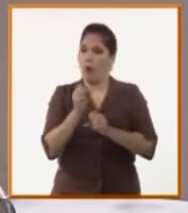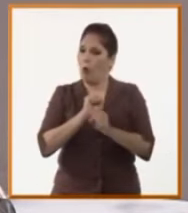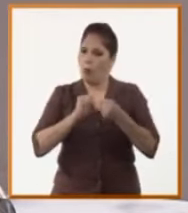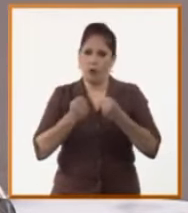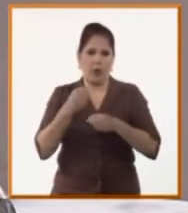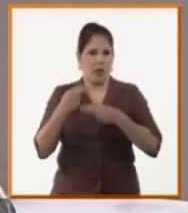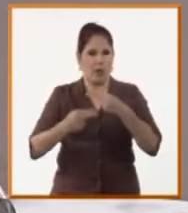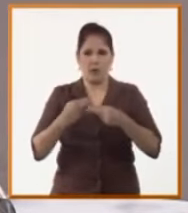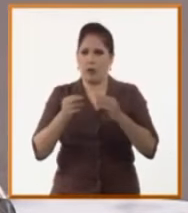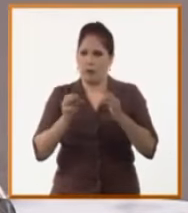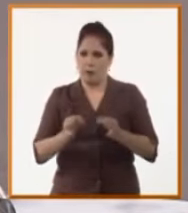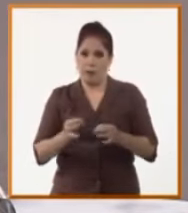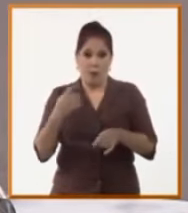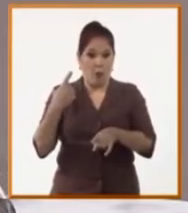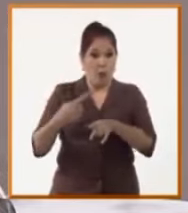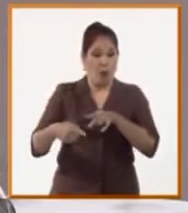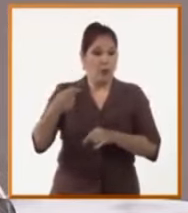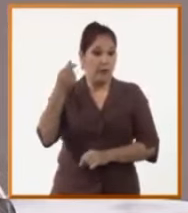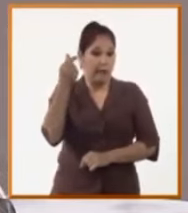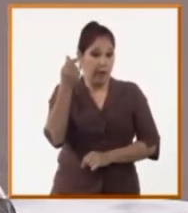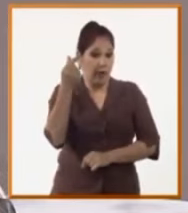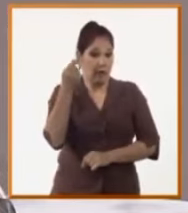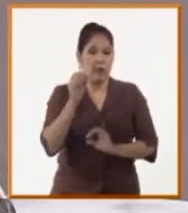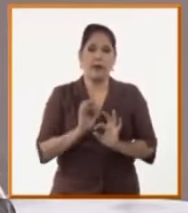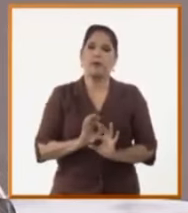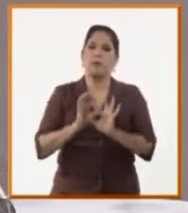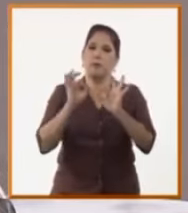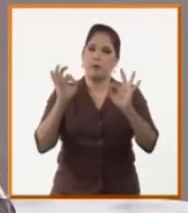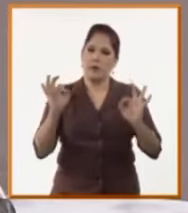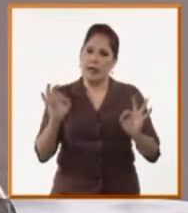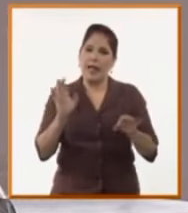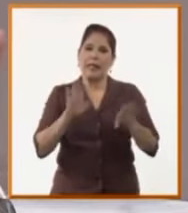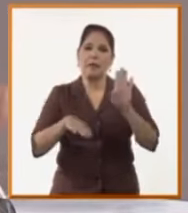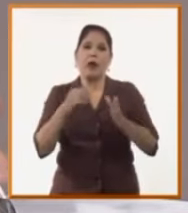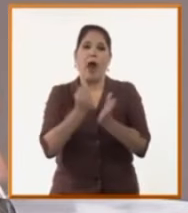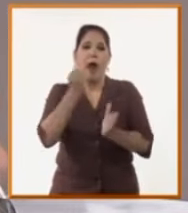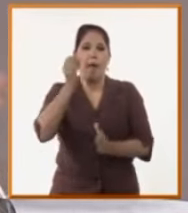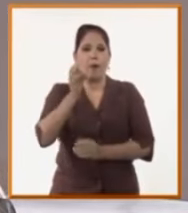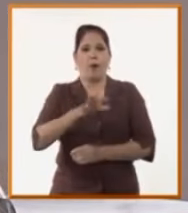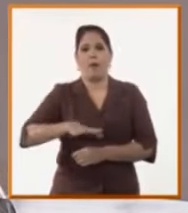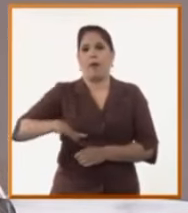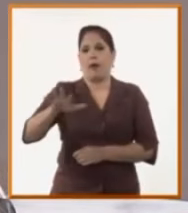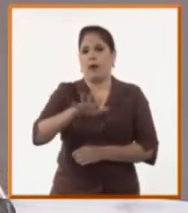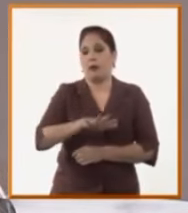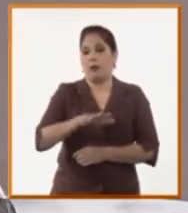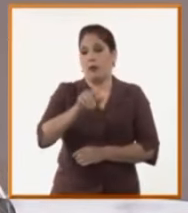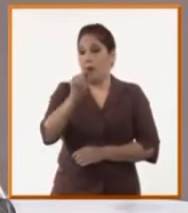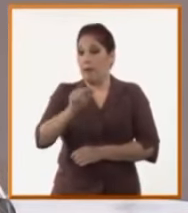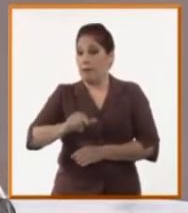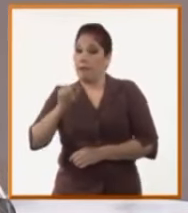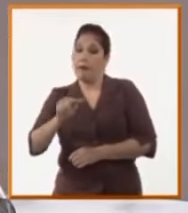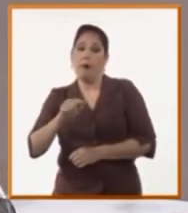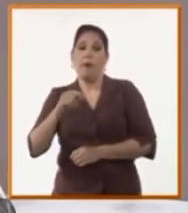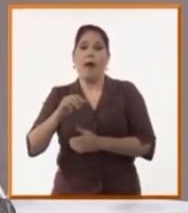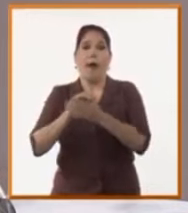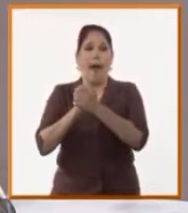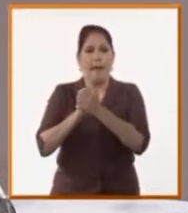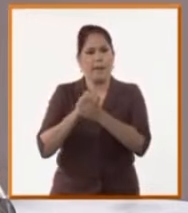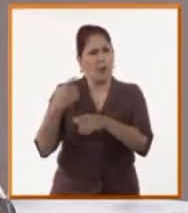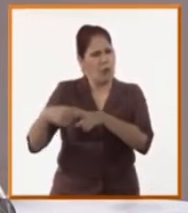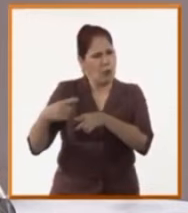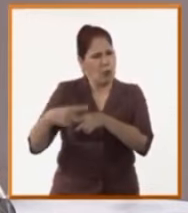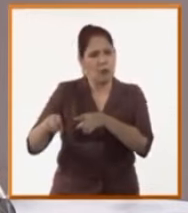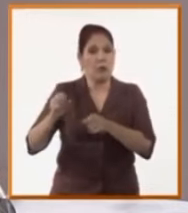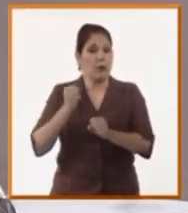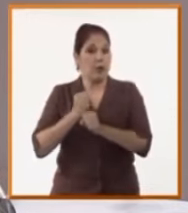económicos y además financian regímenes especiales que están aprobados para ell tanto para los titulares como para los socios como para los